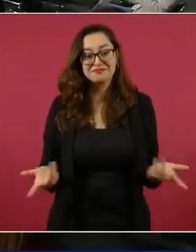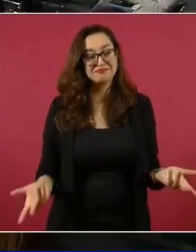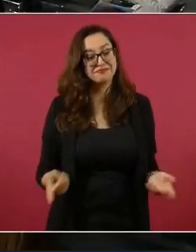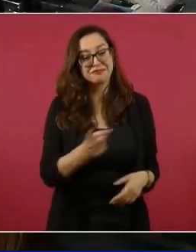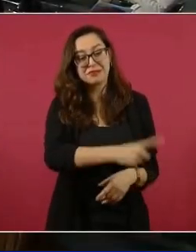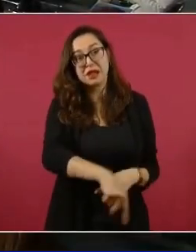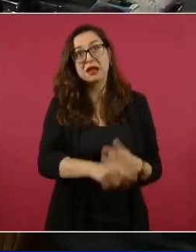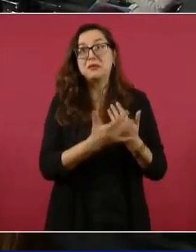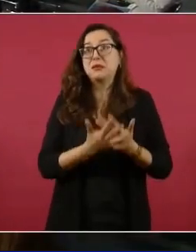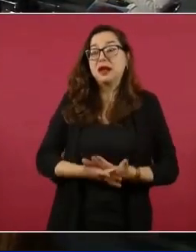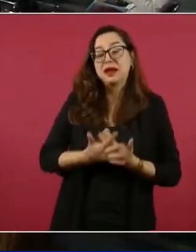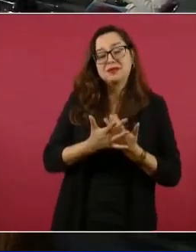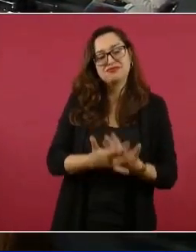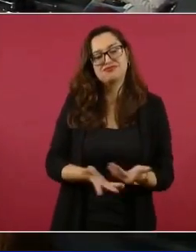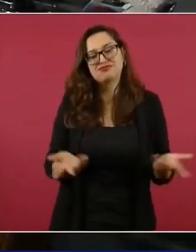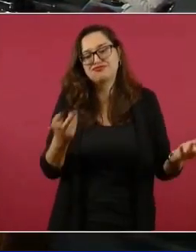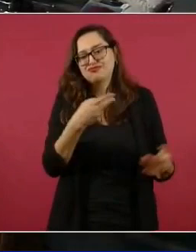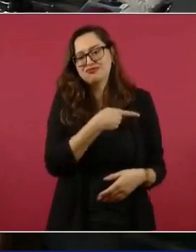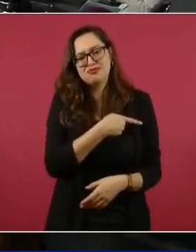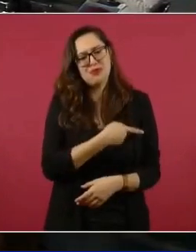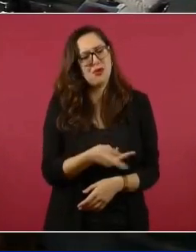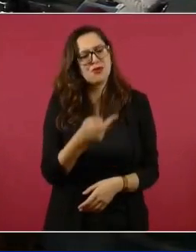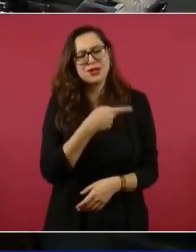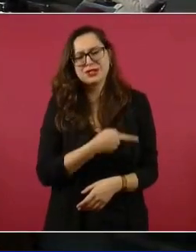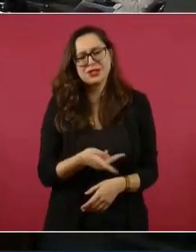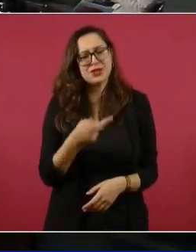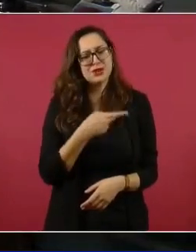Pobres de ellos, porque